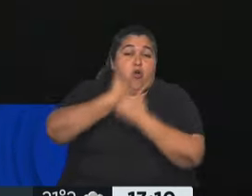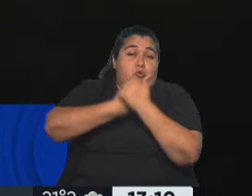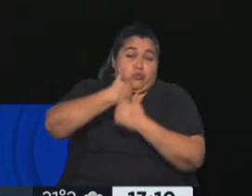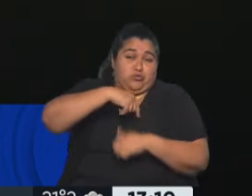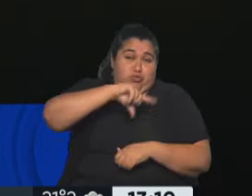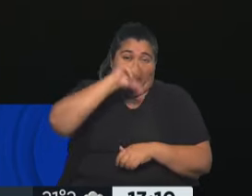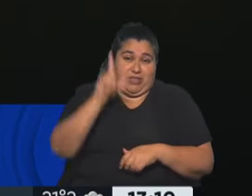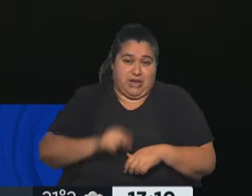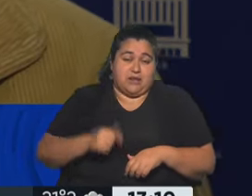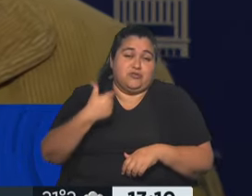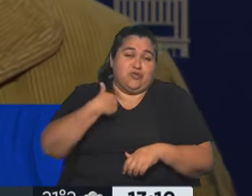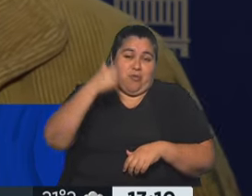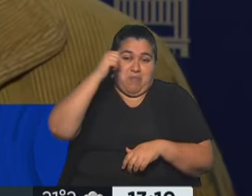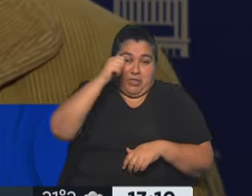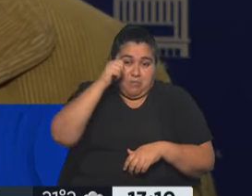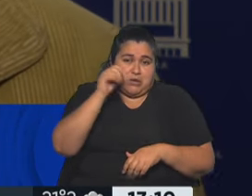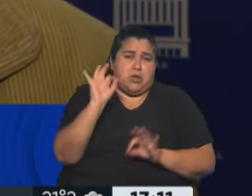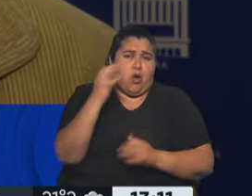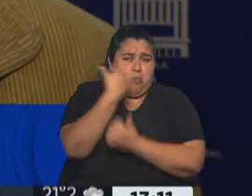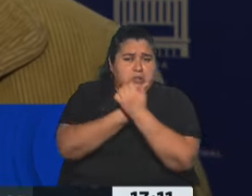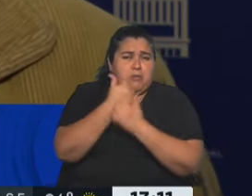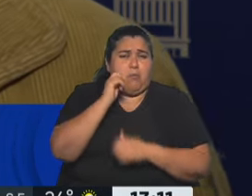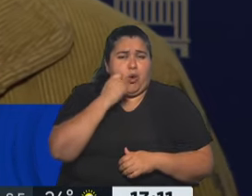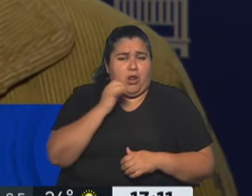Plata. Está buenísimo porque el concurso tiene esa